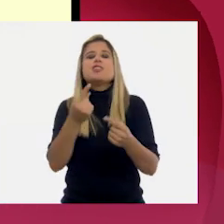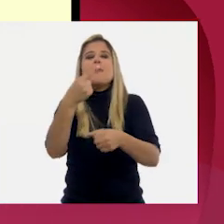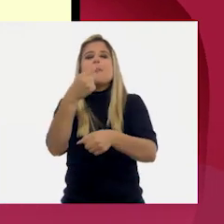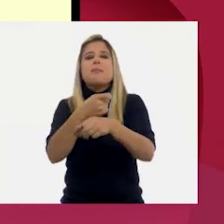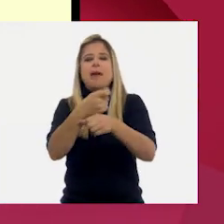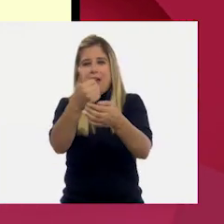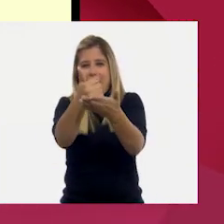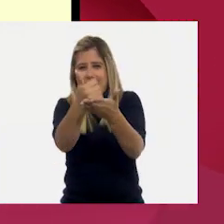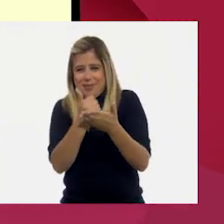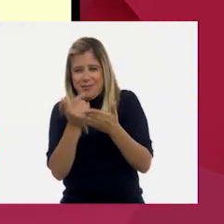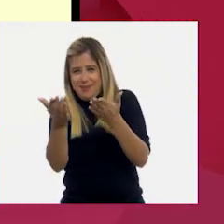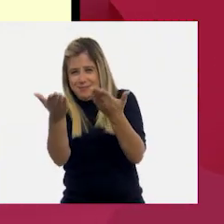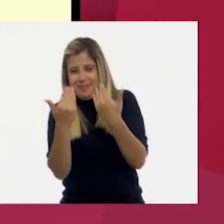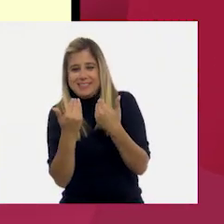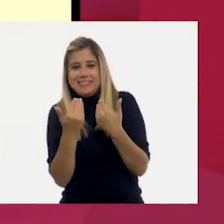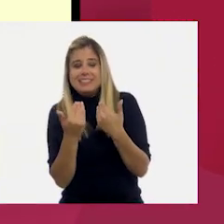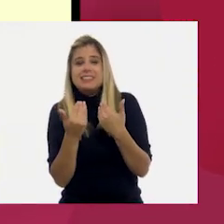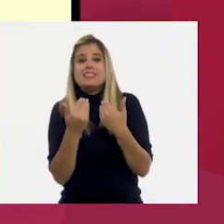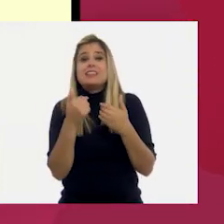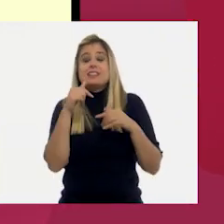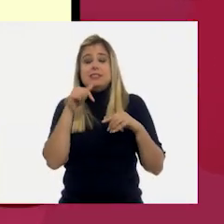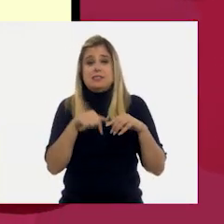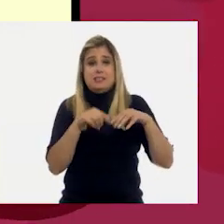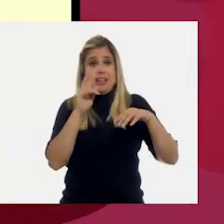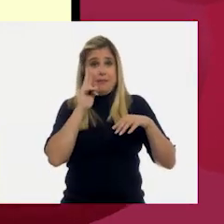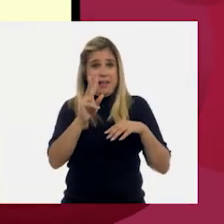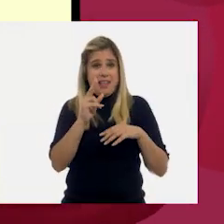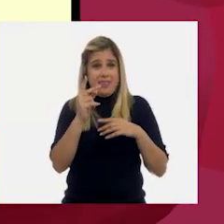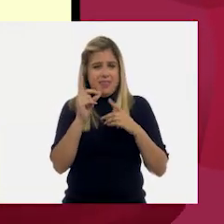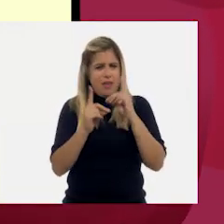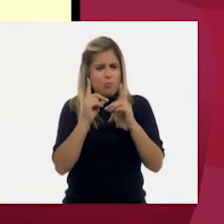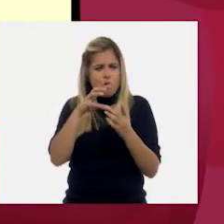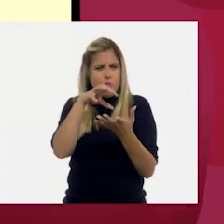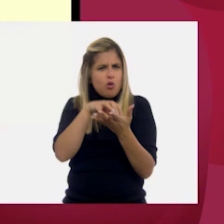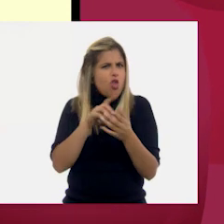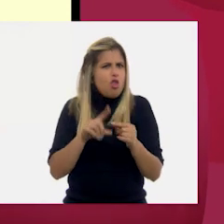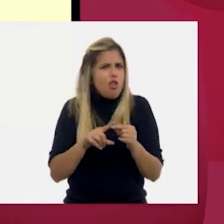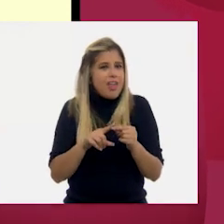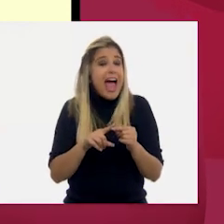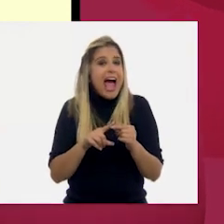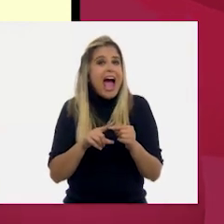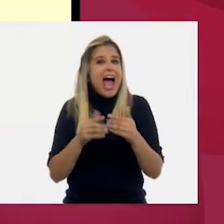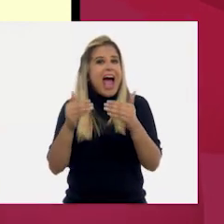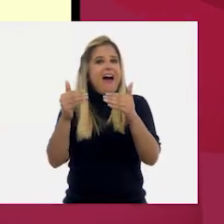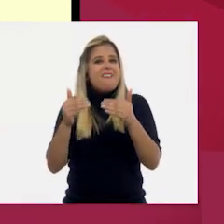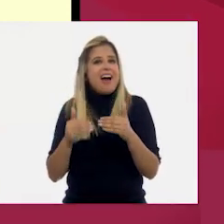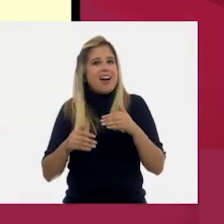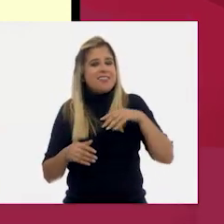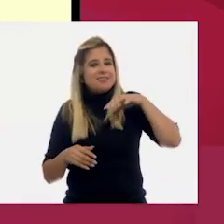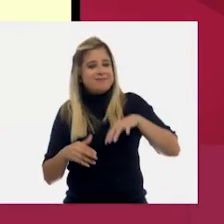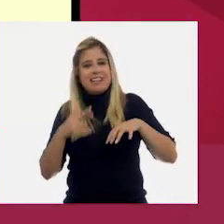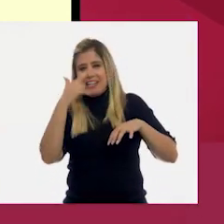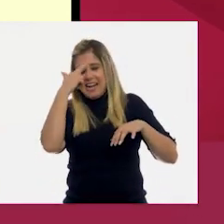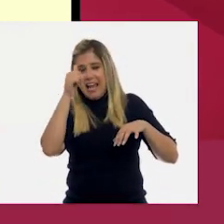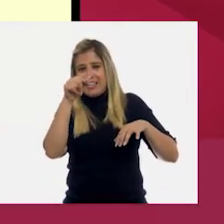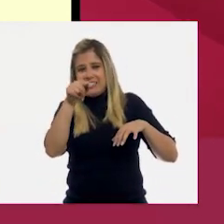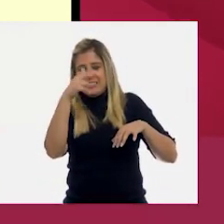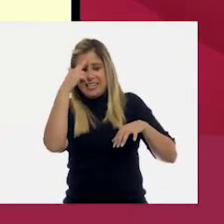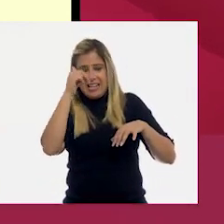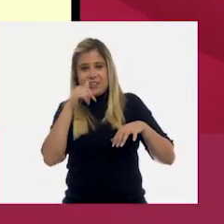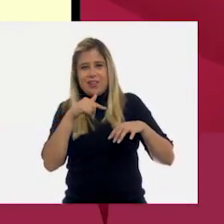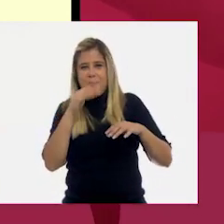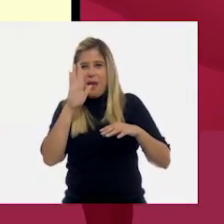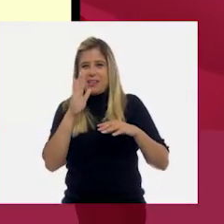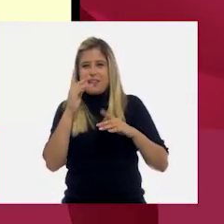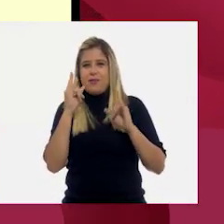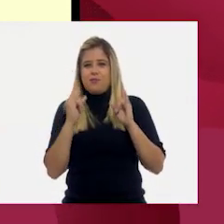ayúdenme. ¿Ya encontraron dónde está el deportivo? Cierto, está hasta abajo. Tienen razón, ahí donde están las canchas, ¿ya vieron?